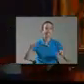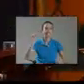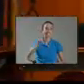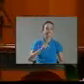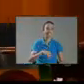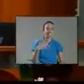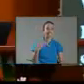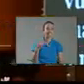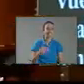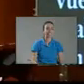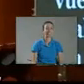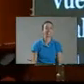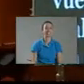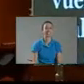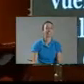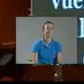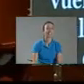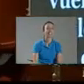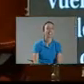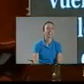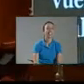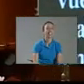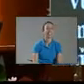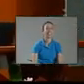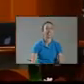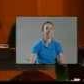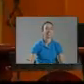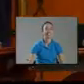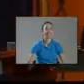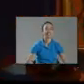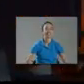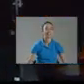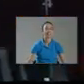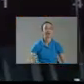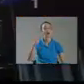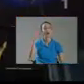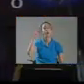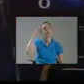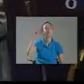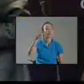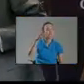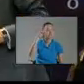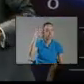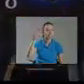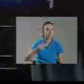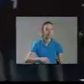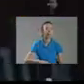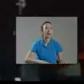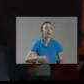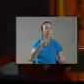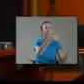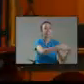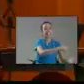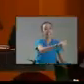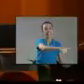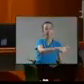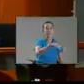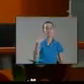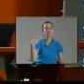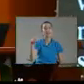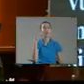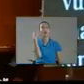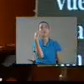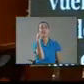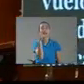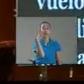diga conmigo, a mí, mis hijos van a heredar bendición. Todos serán